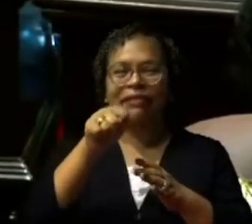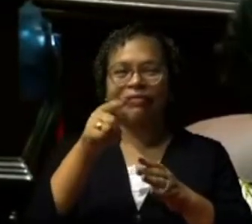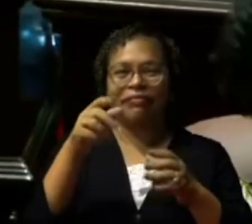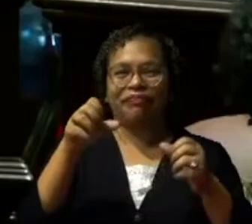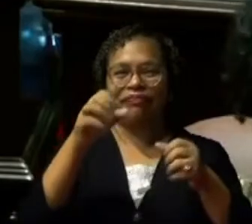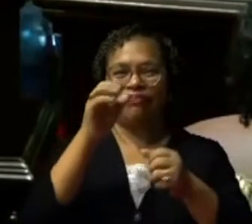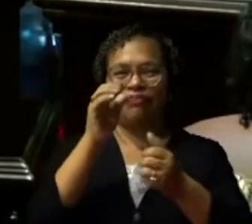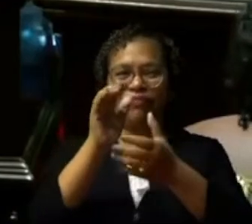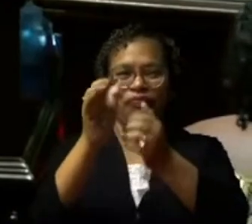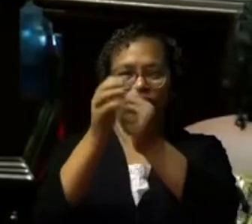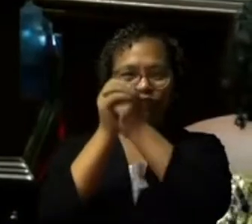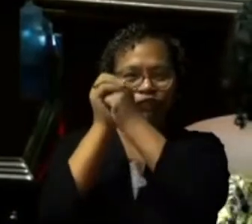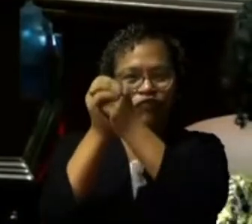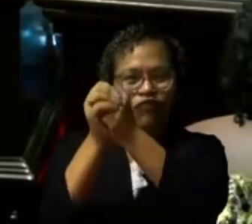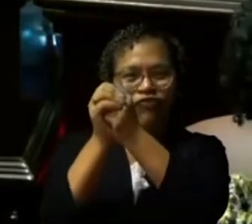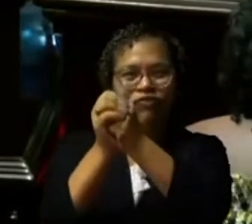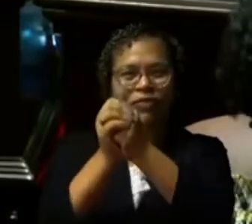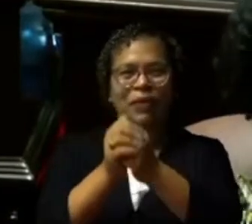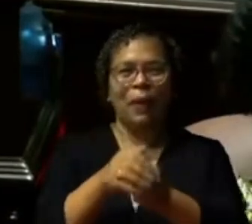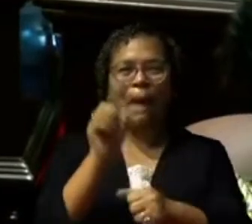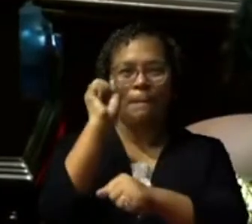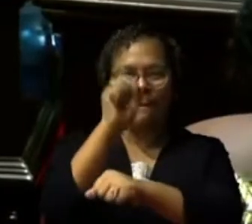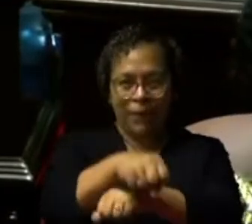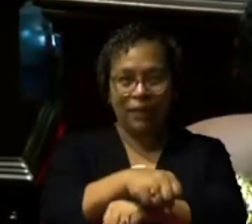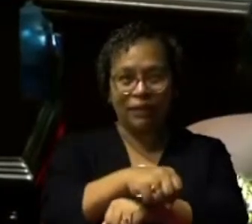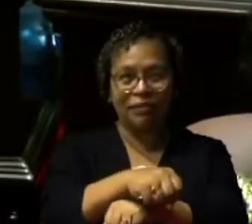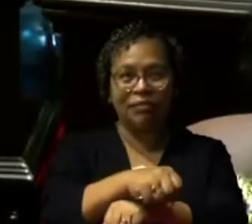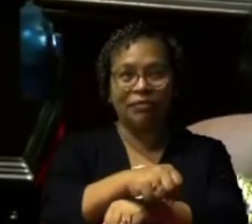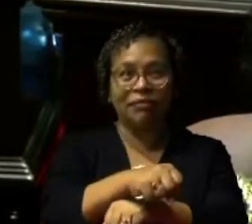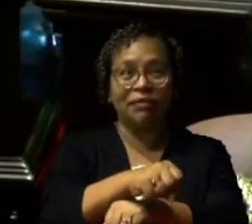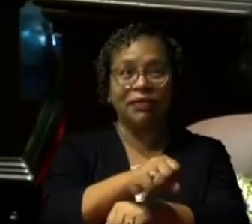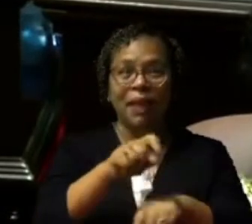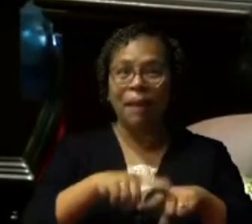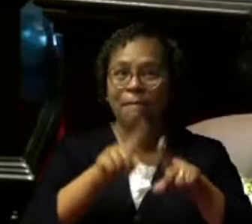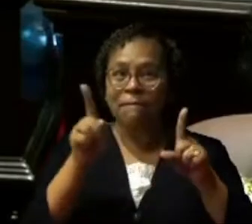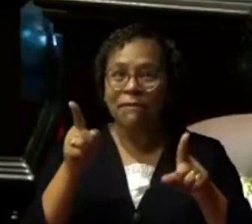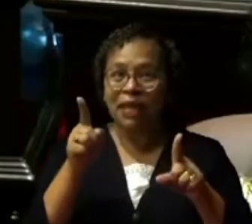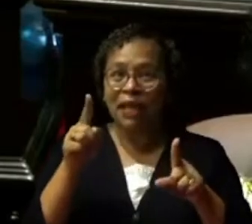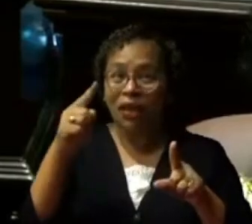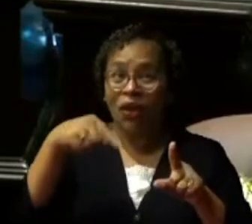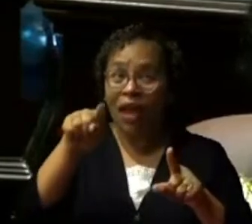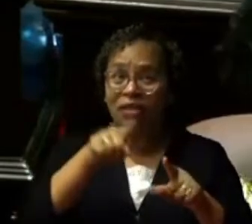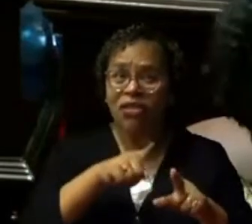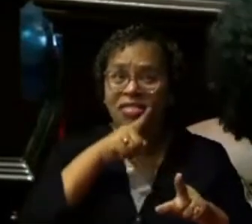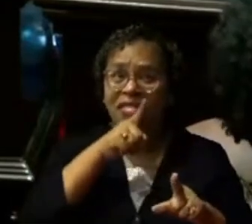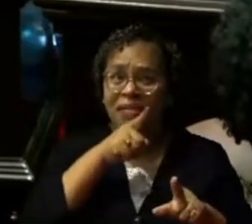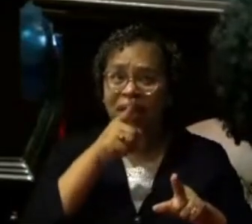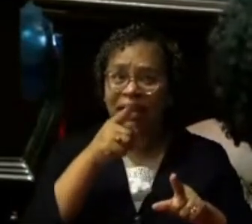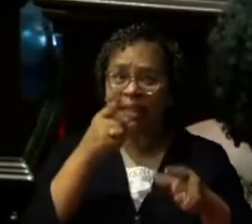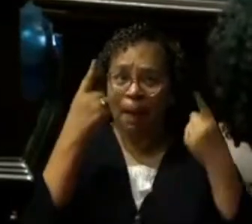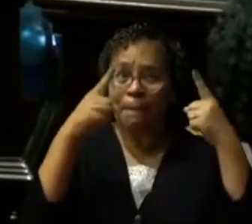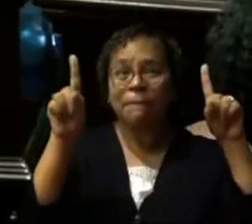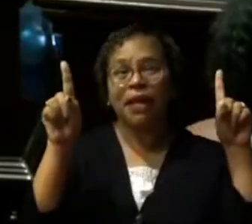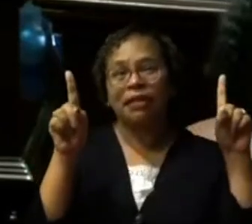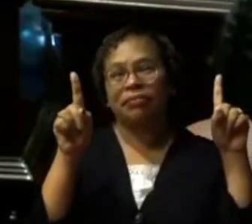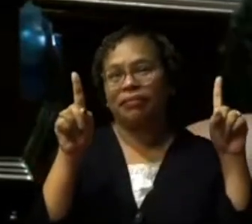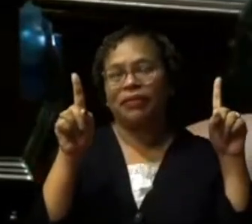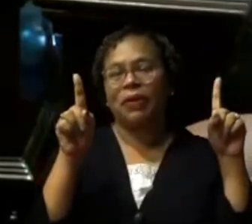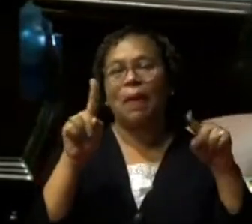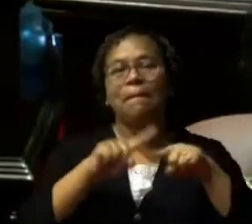analizamos, ¿por qué hace falta métodos de asignación de escaños? Bueno, porque cuando vemos el